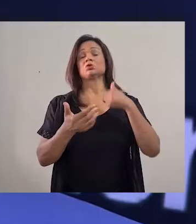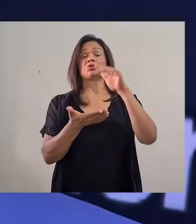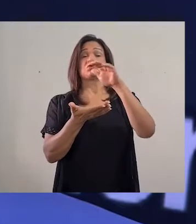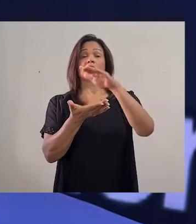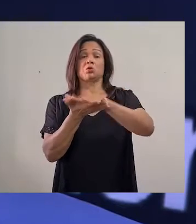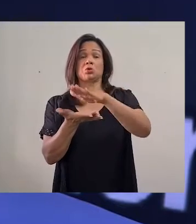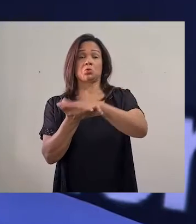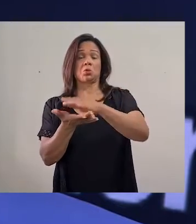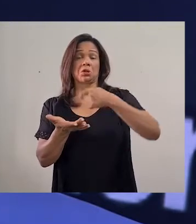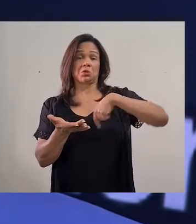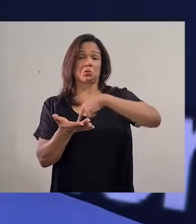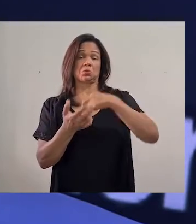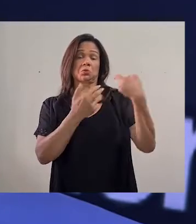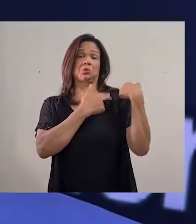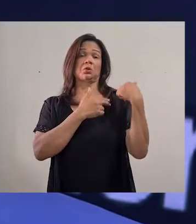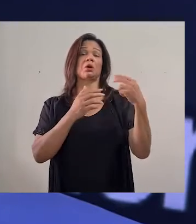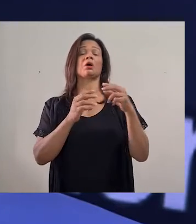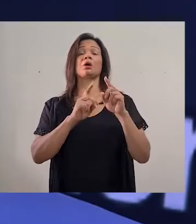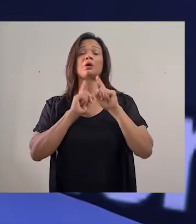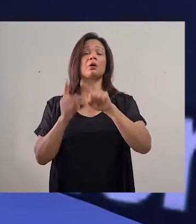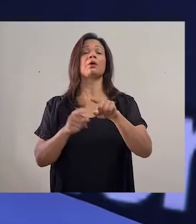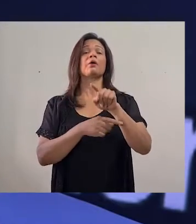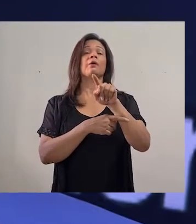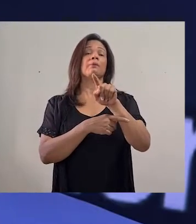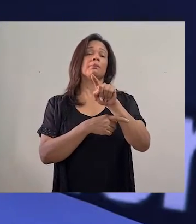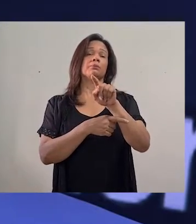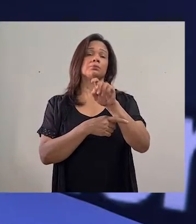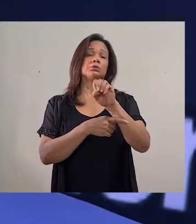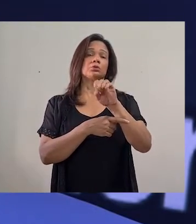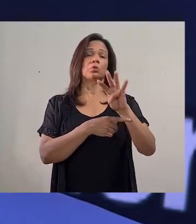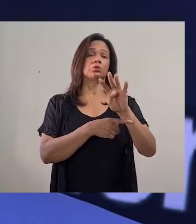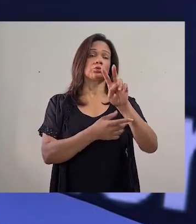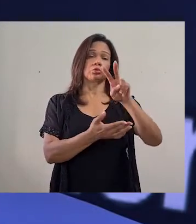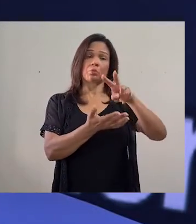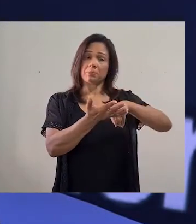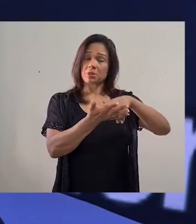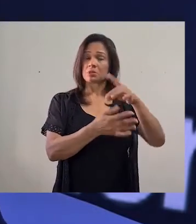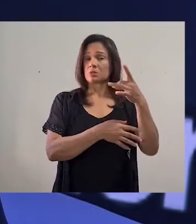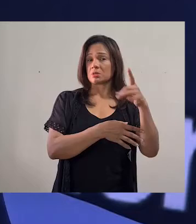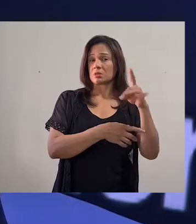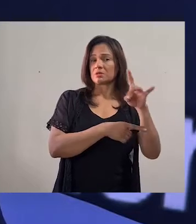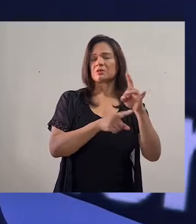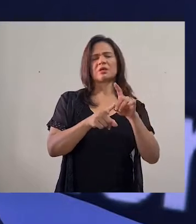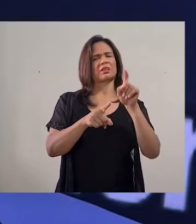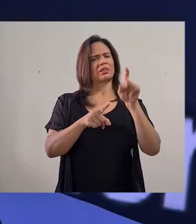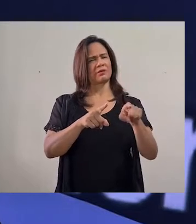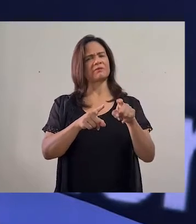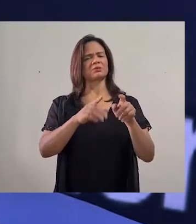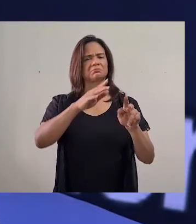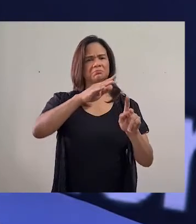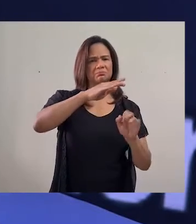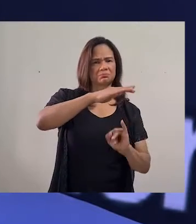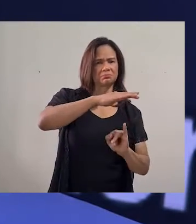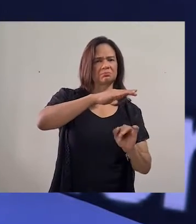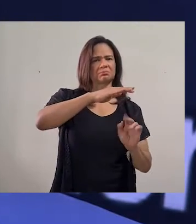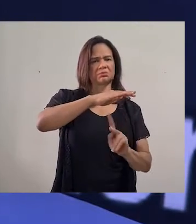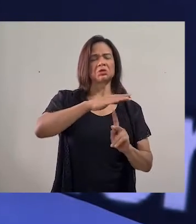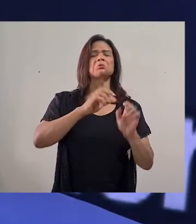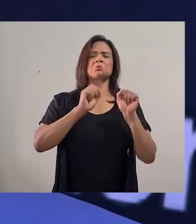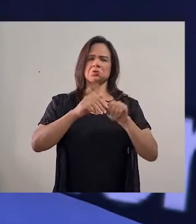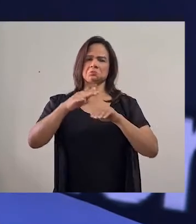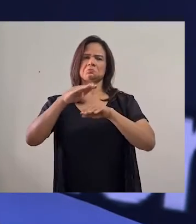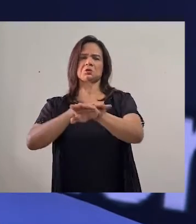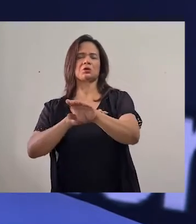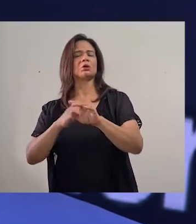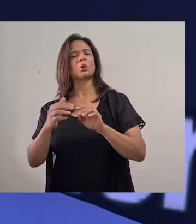ambientes, en el caso nuestro la escuela, lo que es la Ordenanza 04-2018, donde todos los niveles deben contemplar que